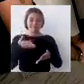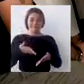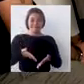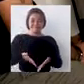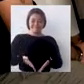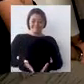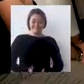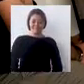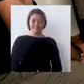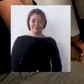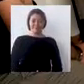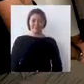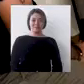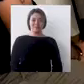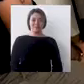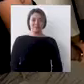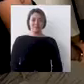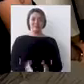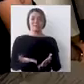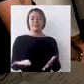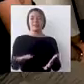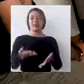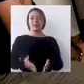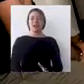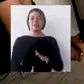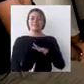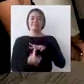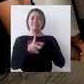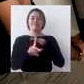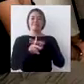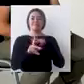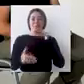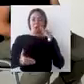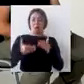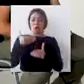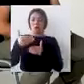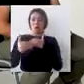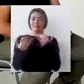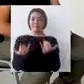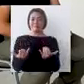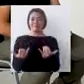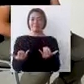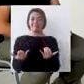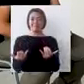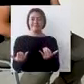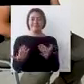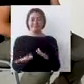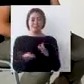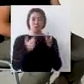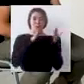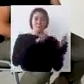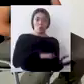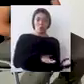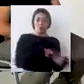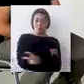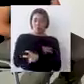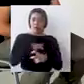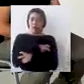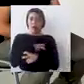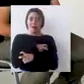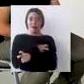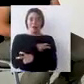la edad moderna. Un asunto, una metáfora entre la muerte y la electricidad, pero